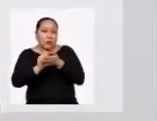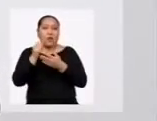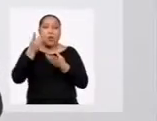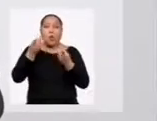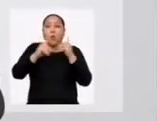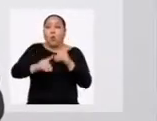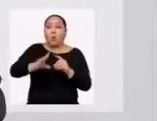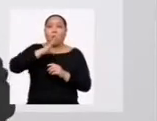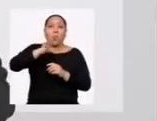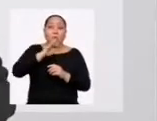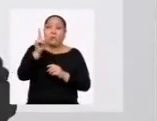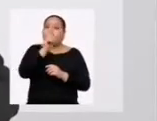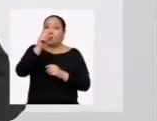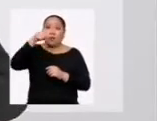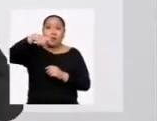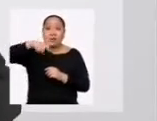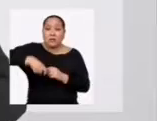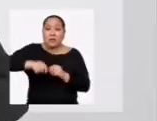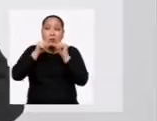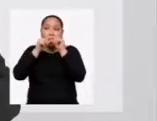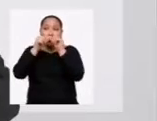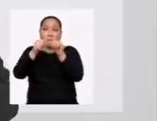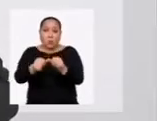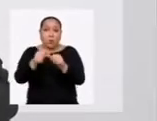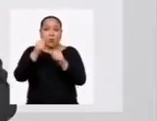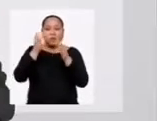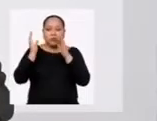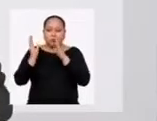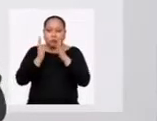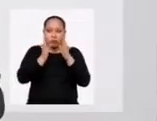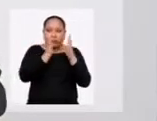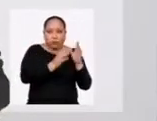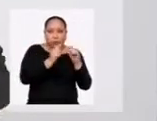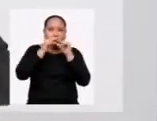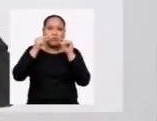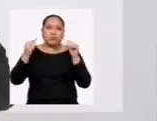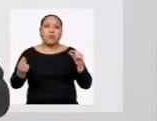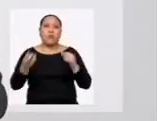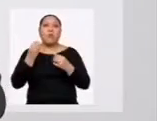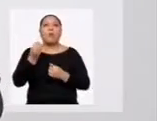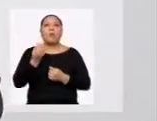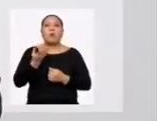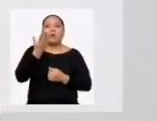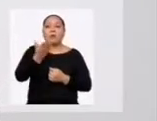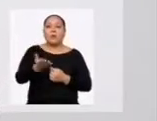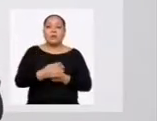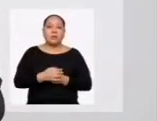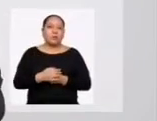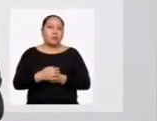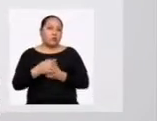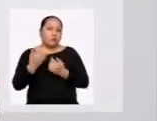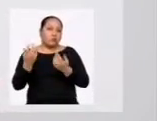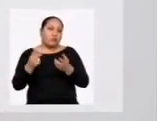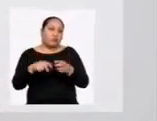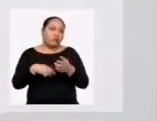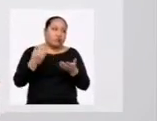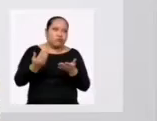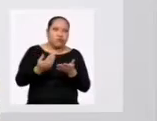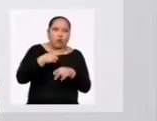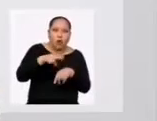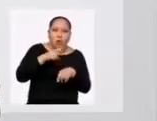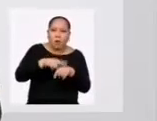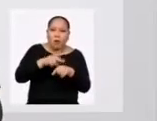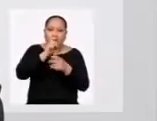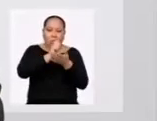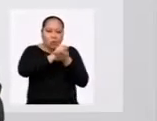Cuando hablamos no necesitamos seguir una esmerada organización gramatical porque es una acción espontánea y menos refinada que la